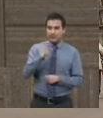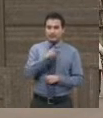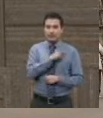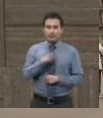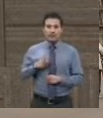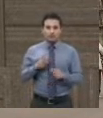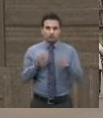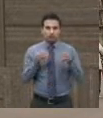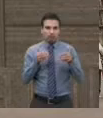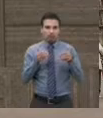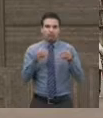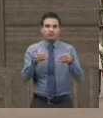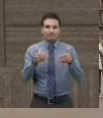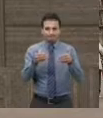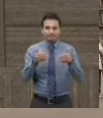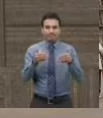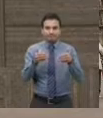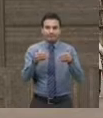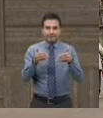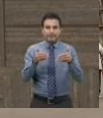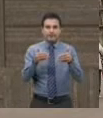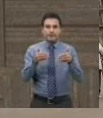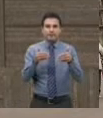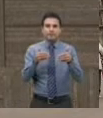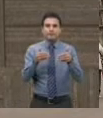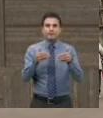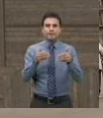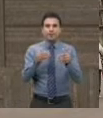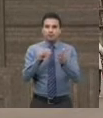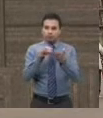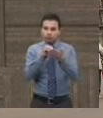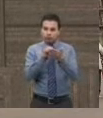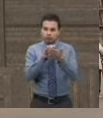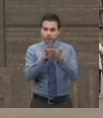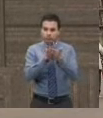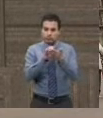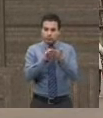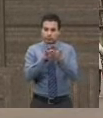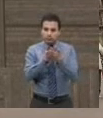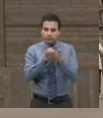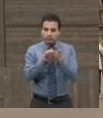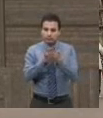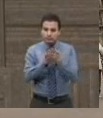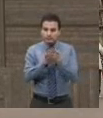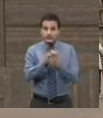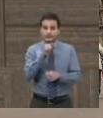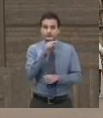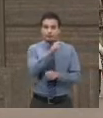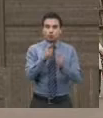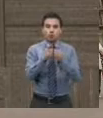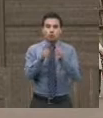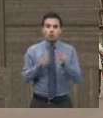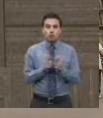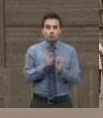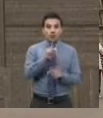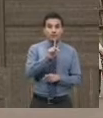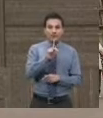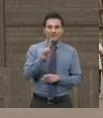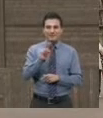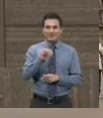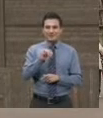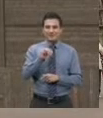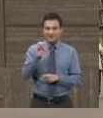a registrar en forma sistematizada las faltas cometidas por el Partido Verde Ecologista de